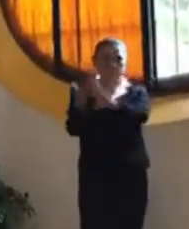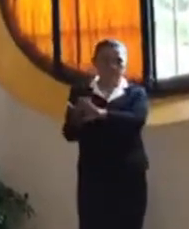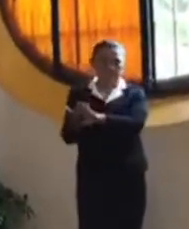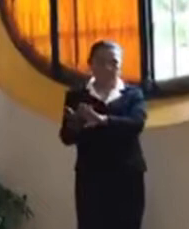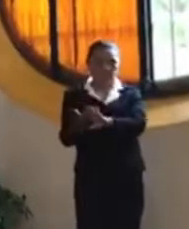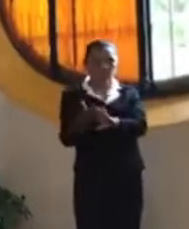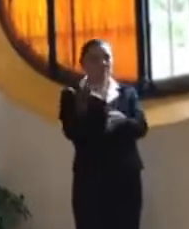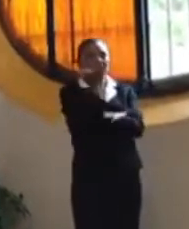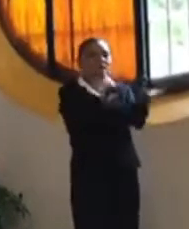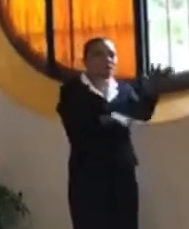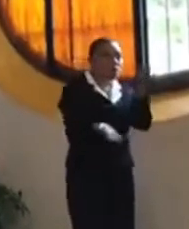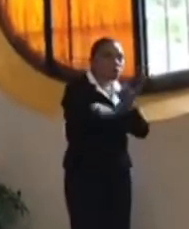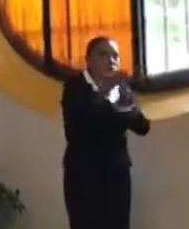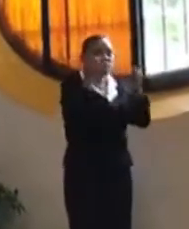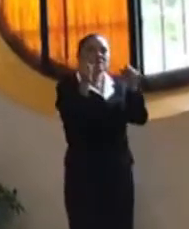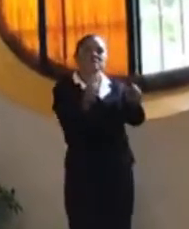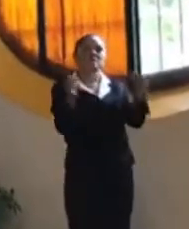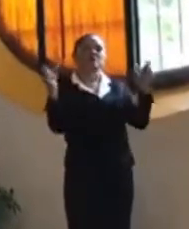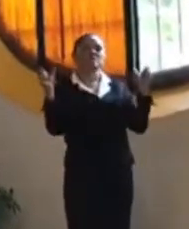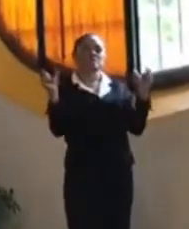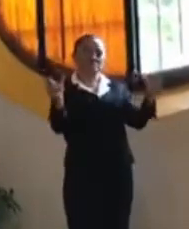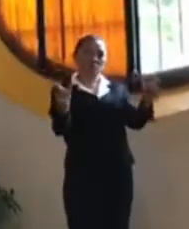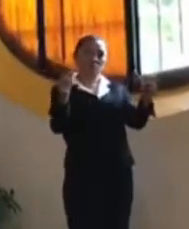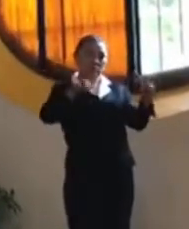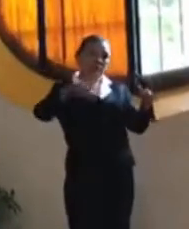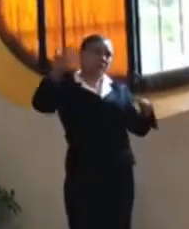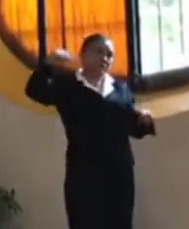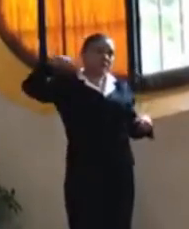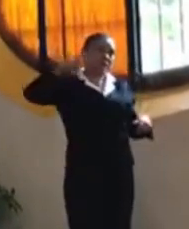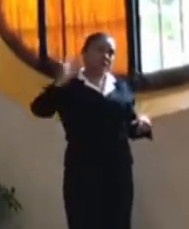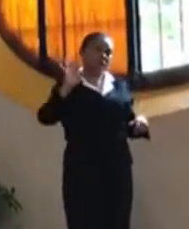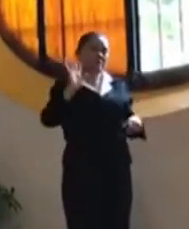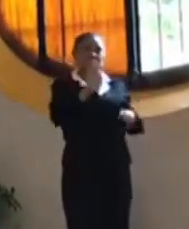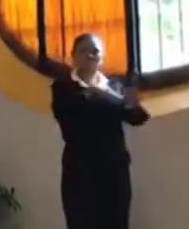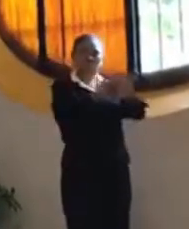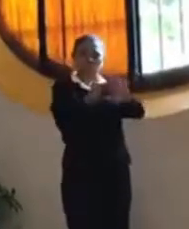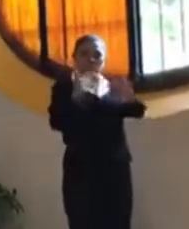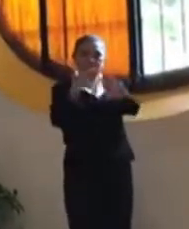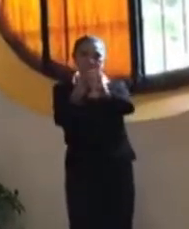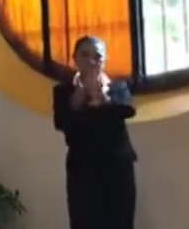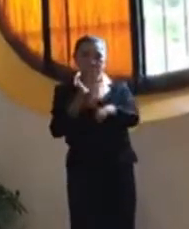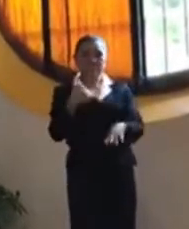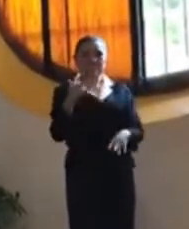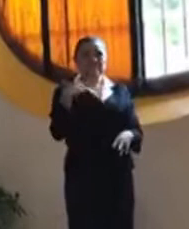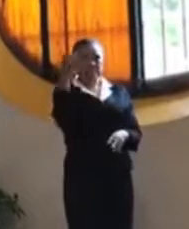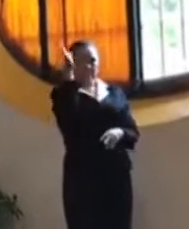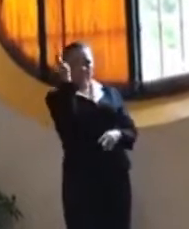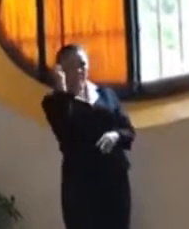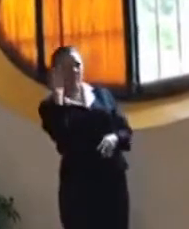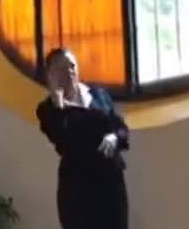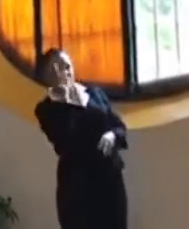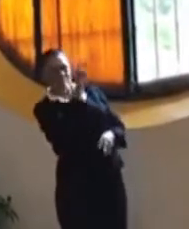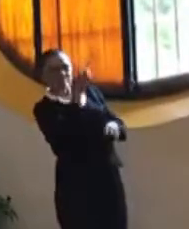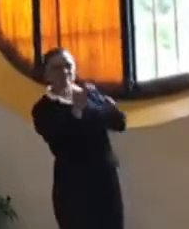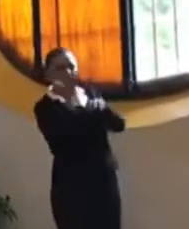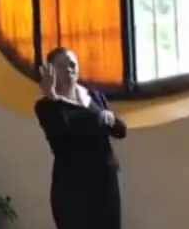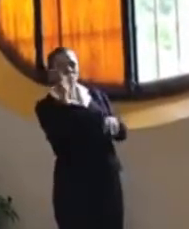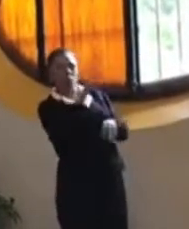la convivencia y la seguridad, que atentaba con la percepción del Estado de